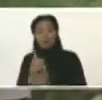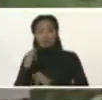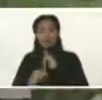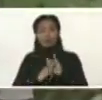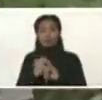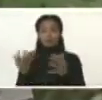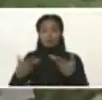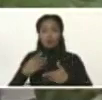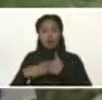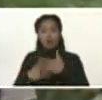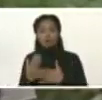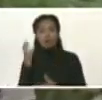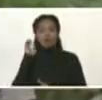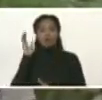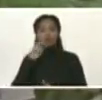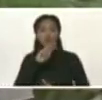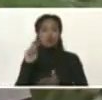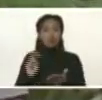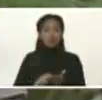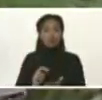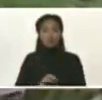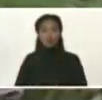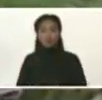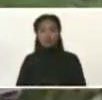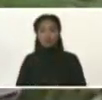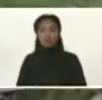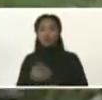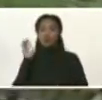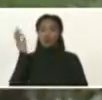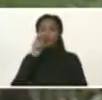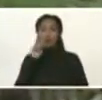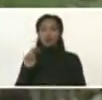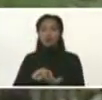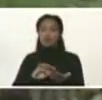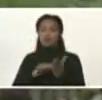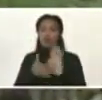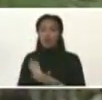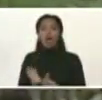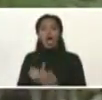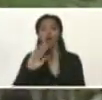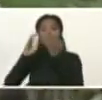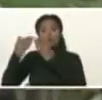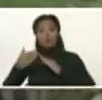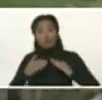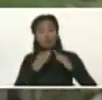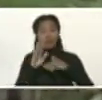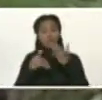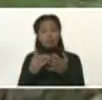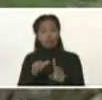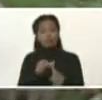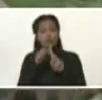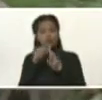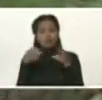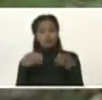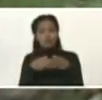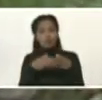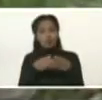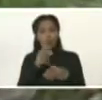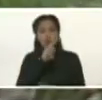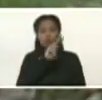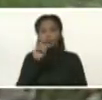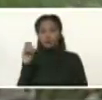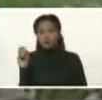que veníamos del Congreso Nacional. El Congreso Nacional se desarrolló en las comunidades y de ahí eligieron delegados